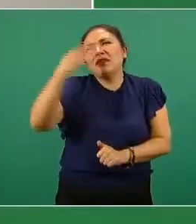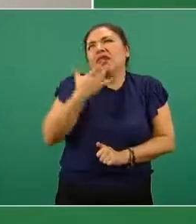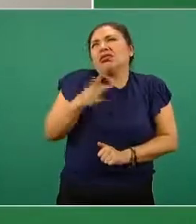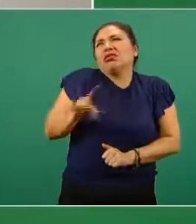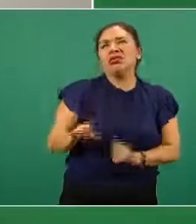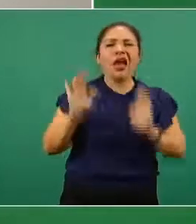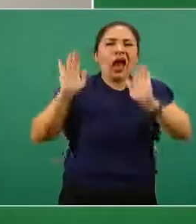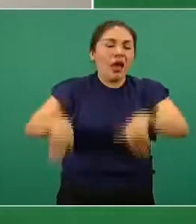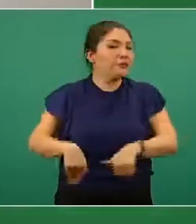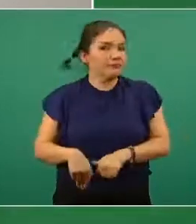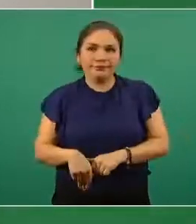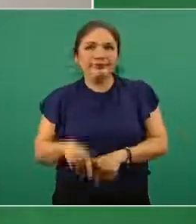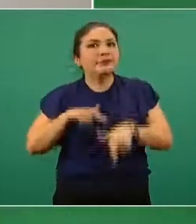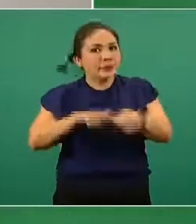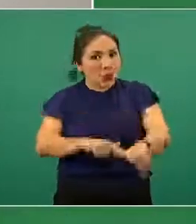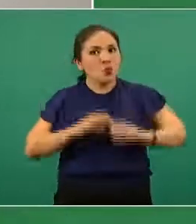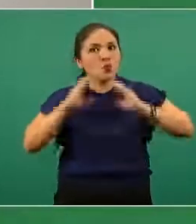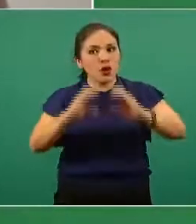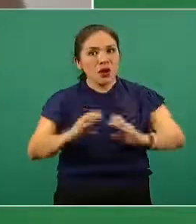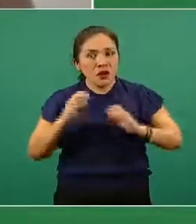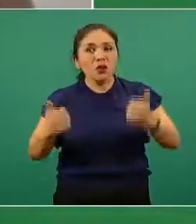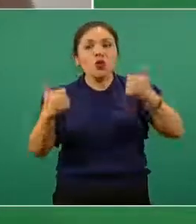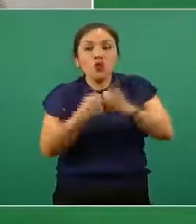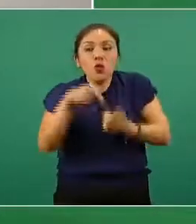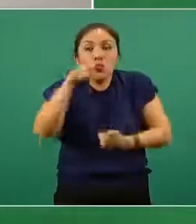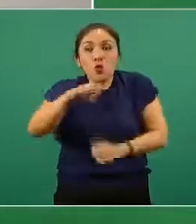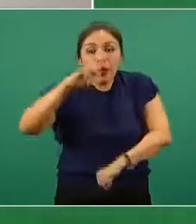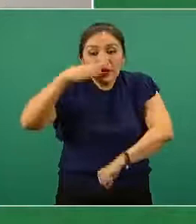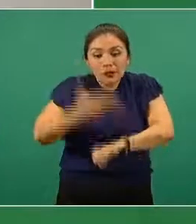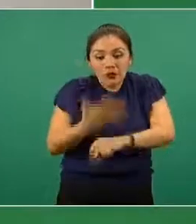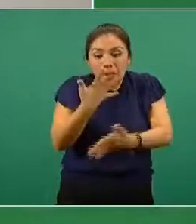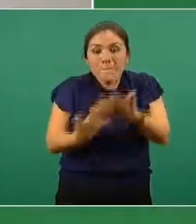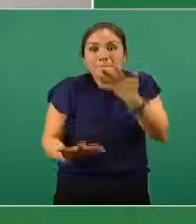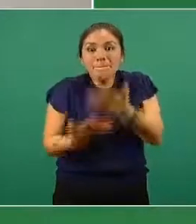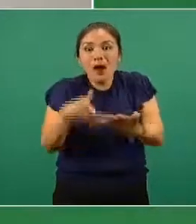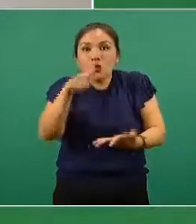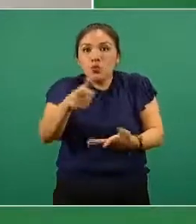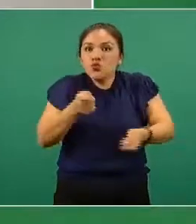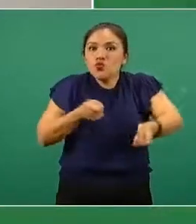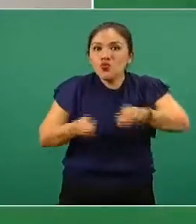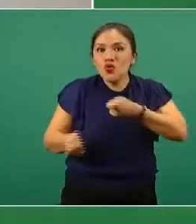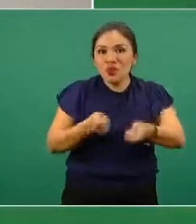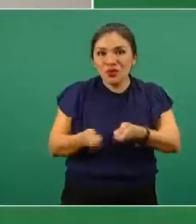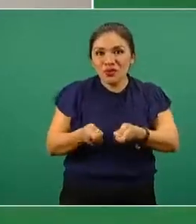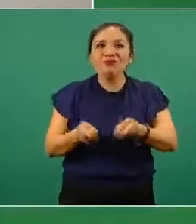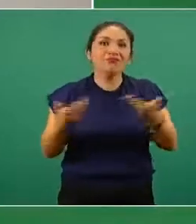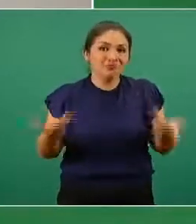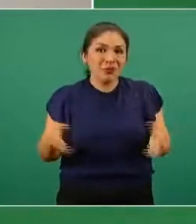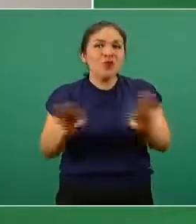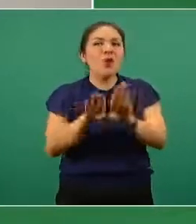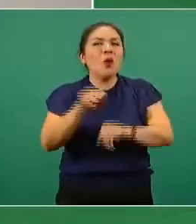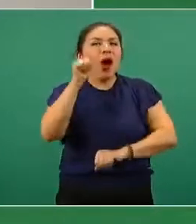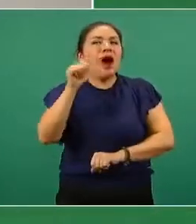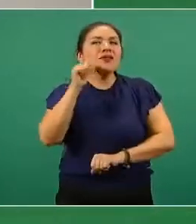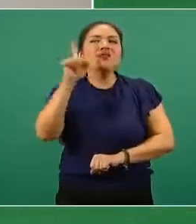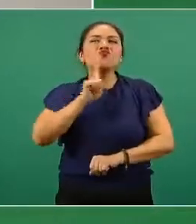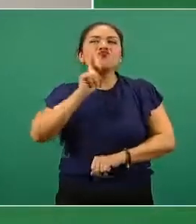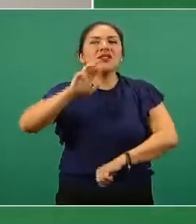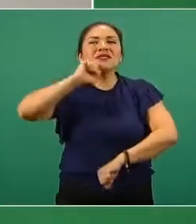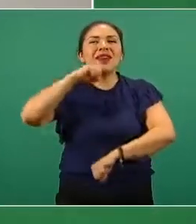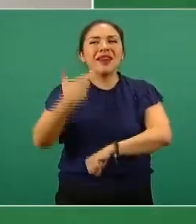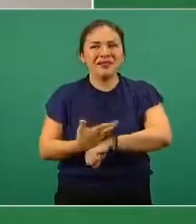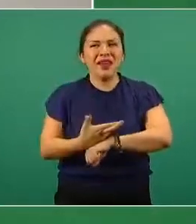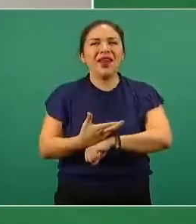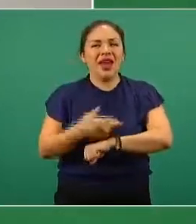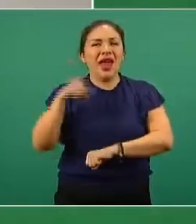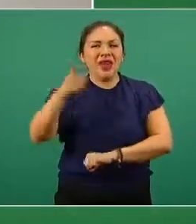y teniendo en nuestras manos este control. Y como ayer la secretaria